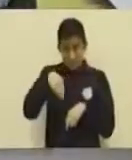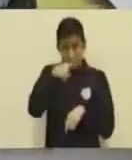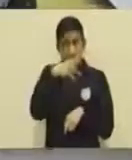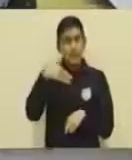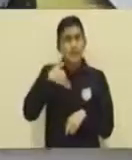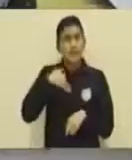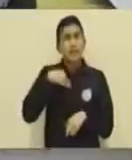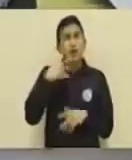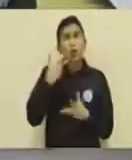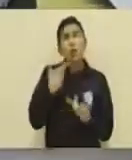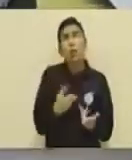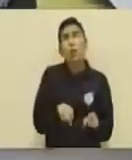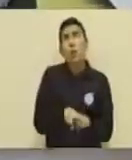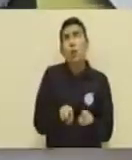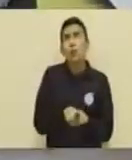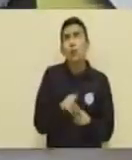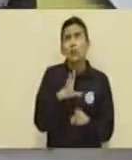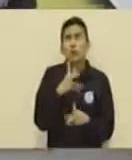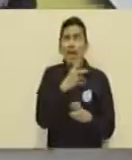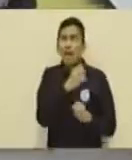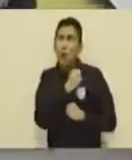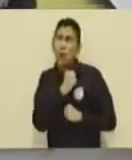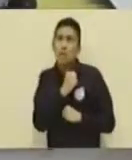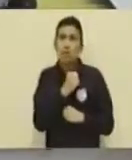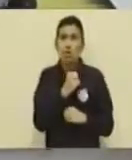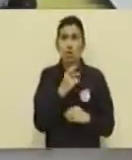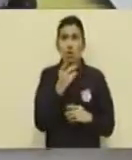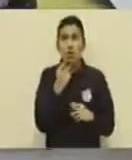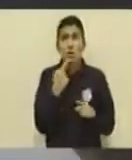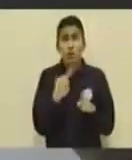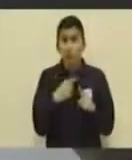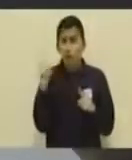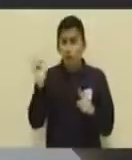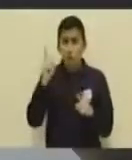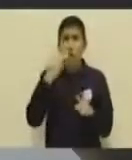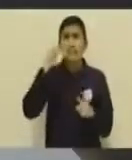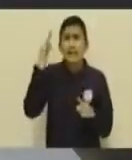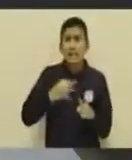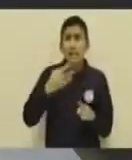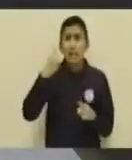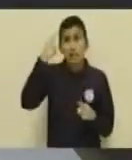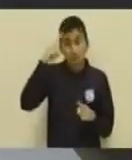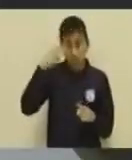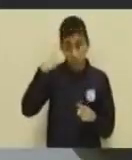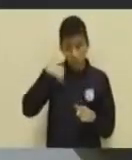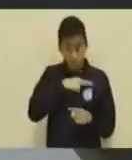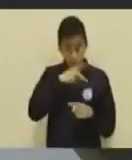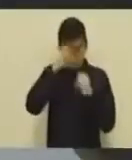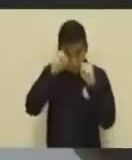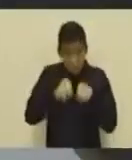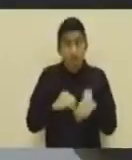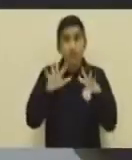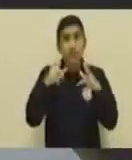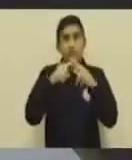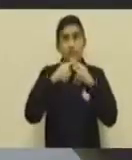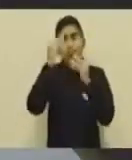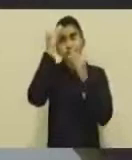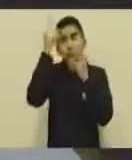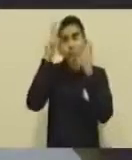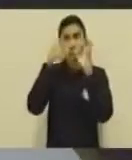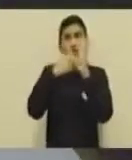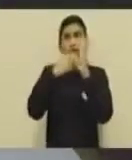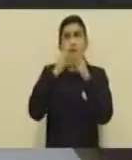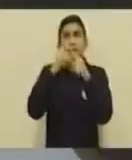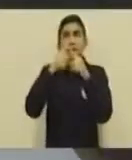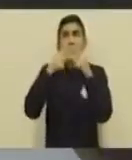llaman a ese acto como egoísmo, por decirlo así, ¿verdad? Pero en realidad, para nosotros poder